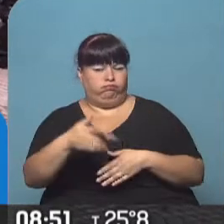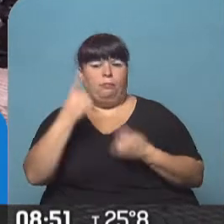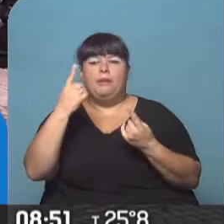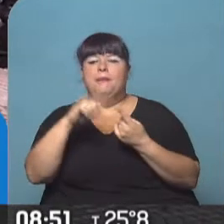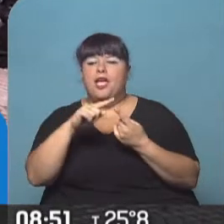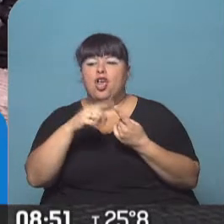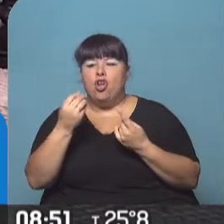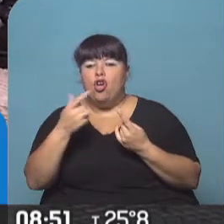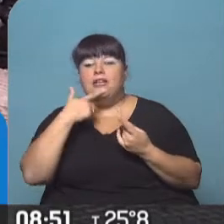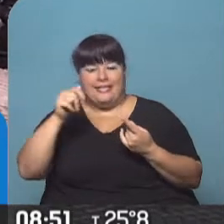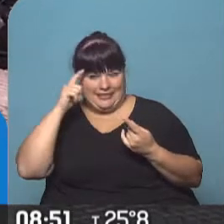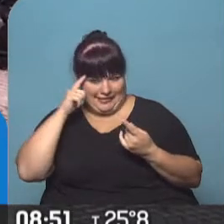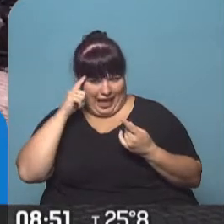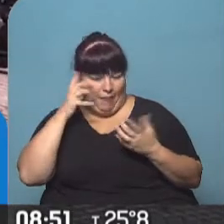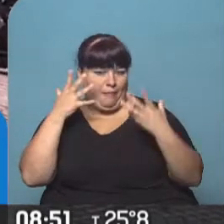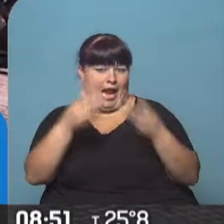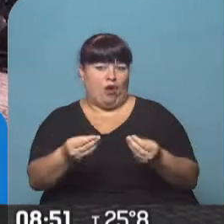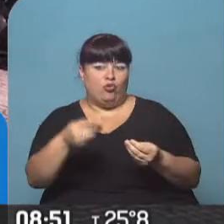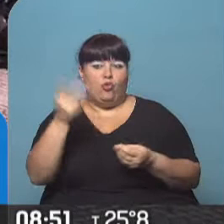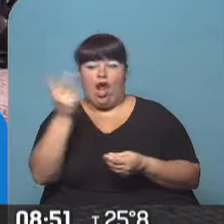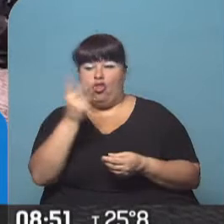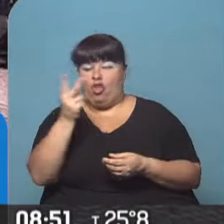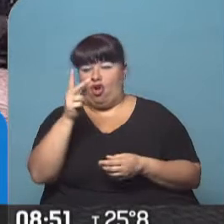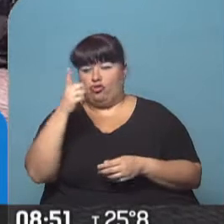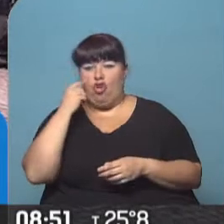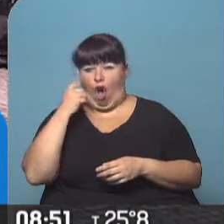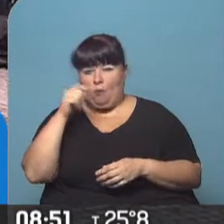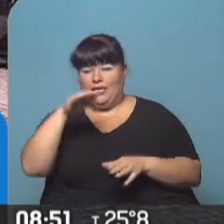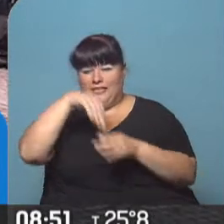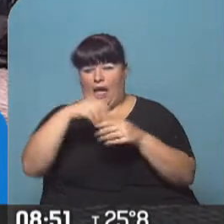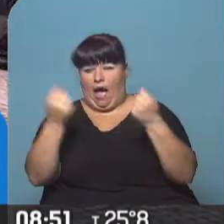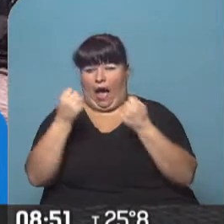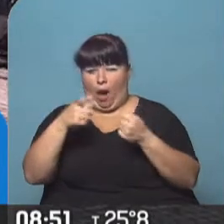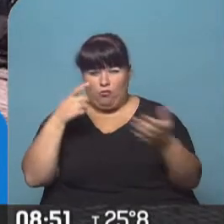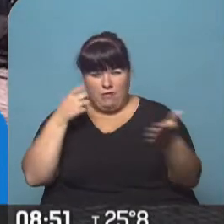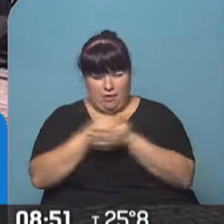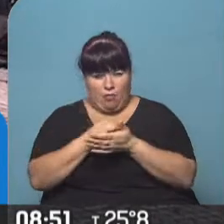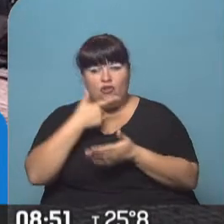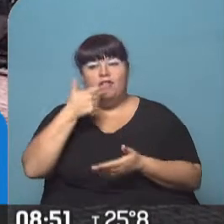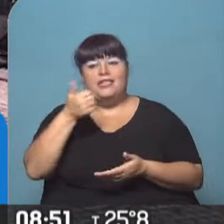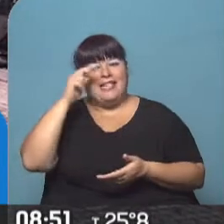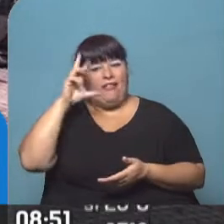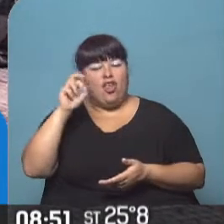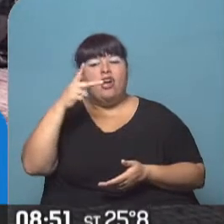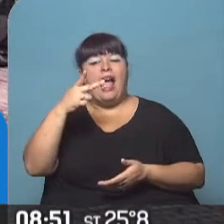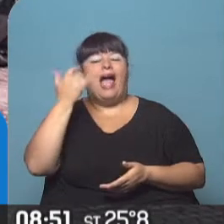través del SAME para socorrer a los dos hombres que iban a bordo del Sandero